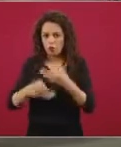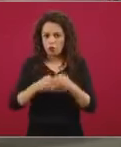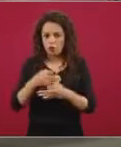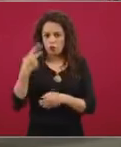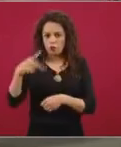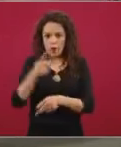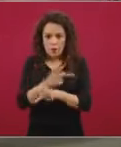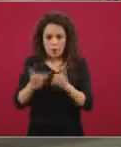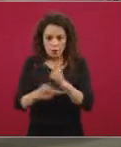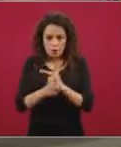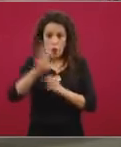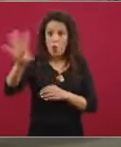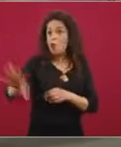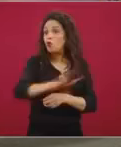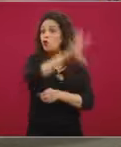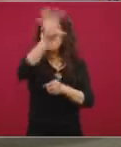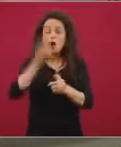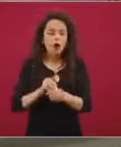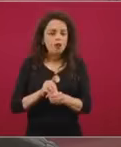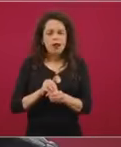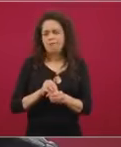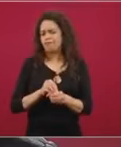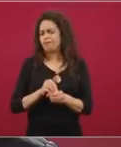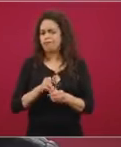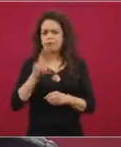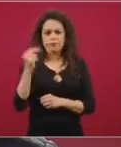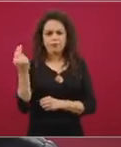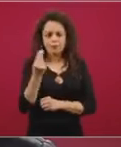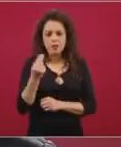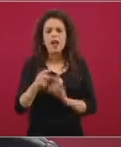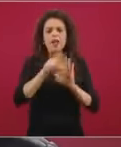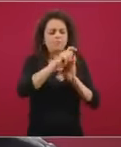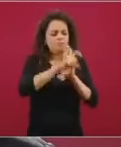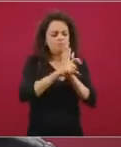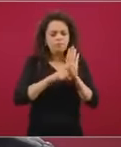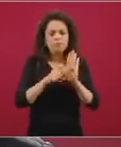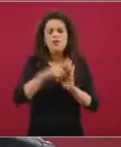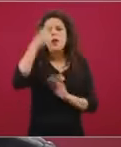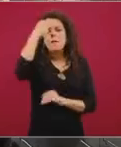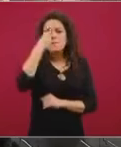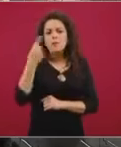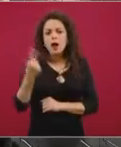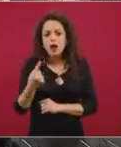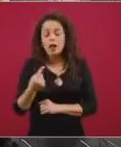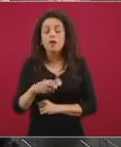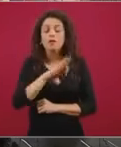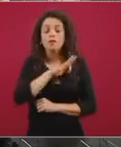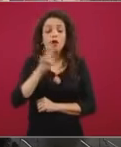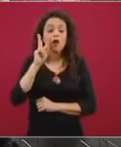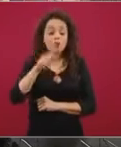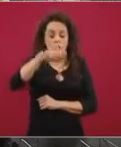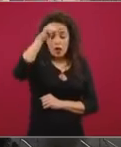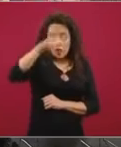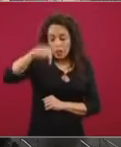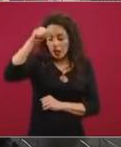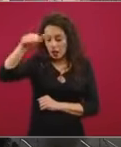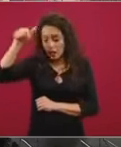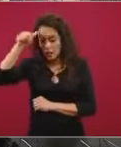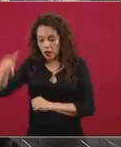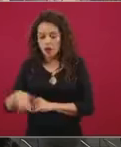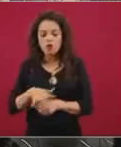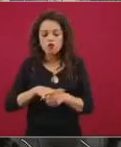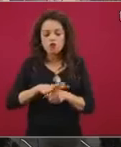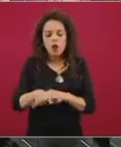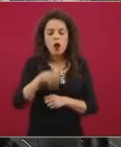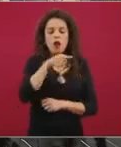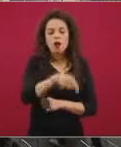etiqueta. Justamente uno de los objetivos del etiquetado es distinguir aquellos alimentos preenvasados o